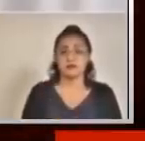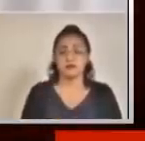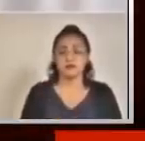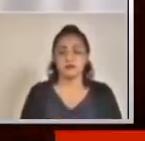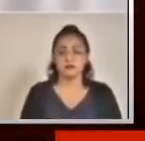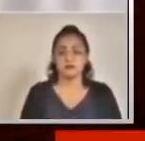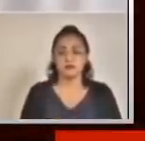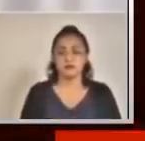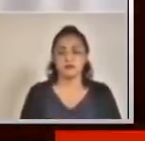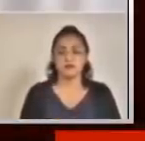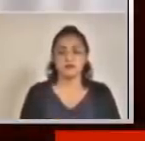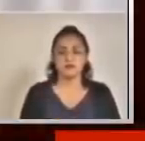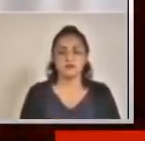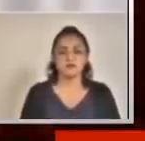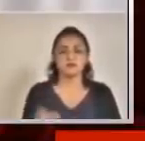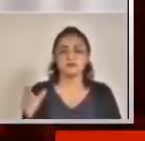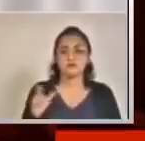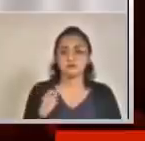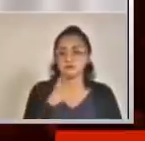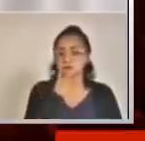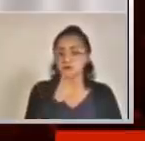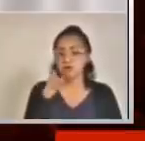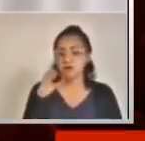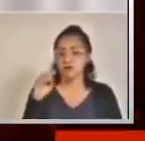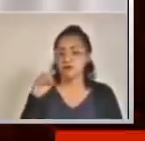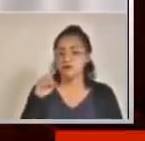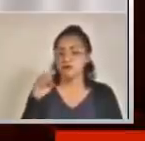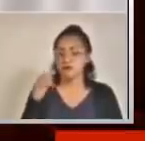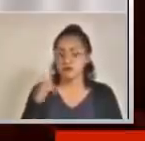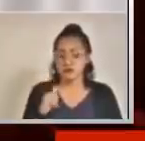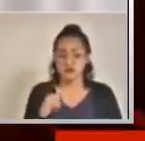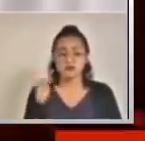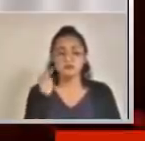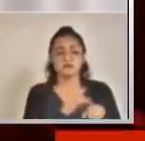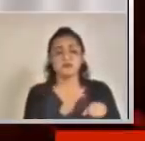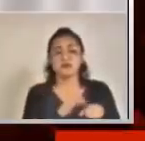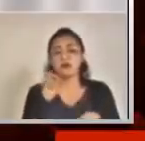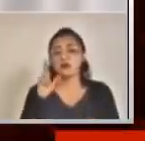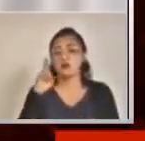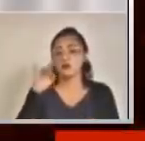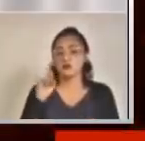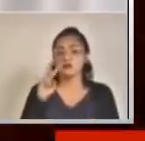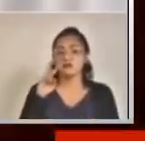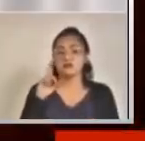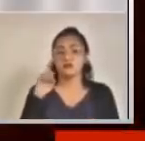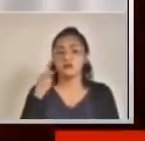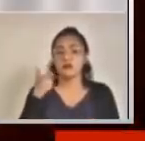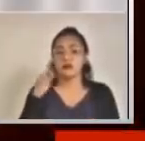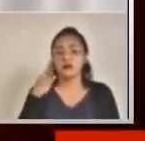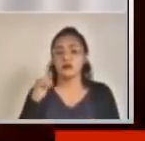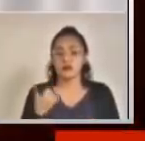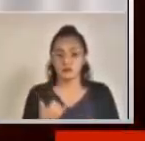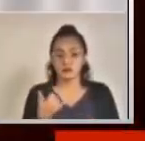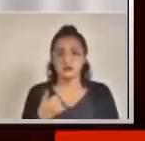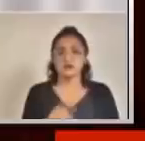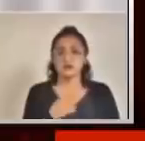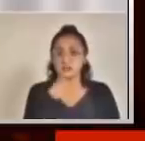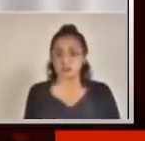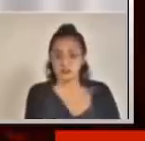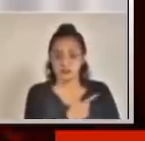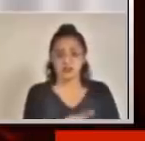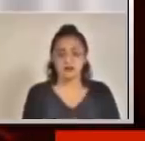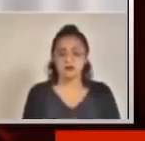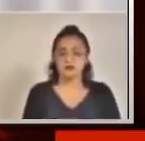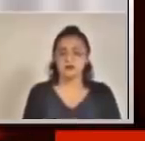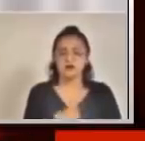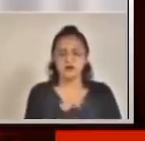que cuando lo soy ya le consultó a luis videgaray a luis videgaray luis videgaray